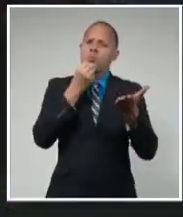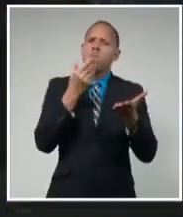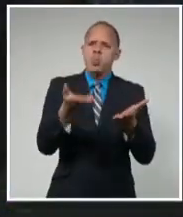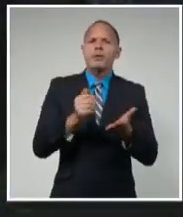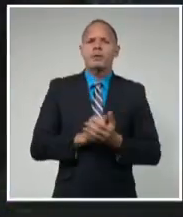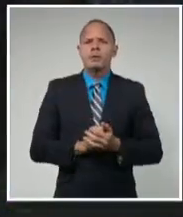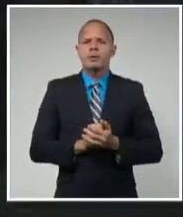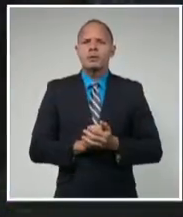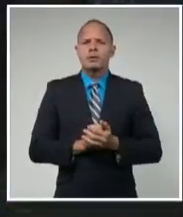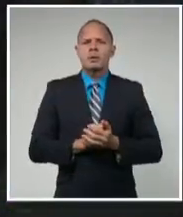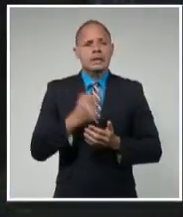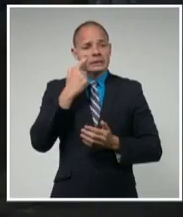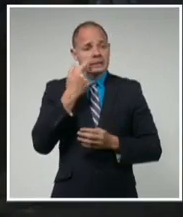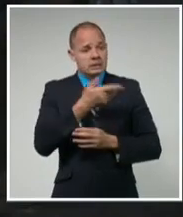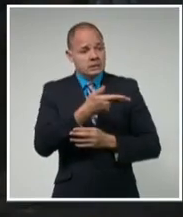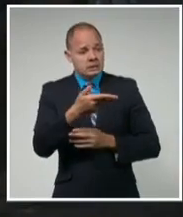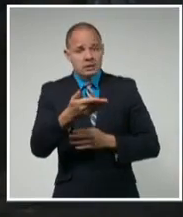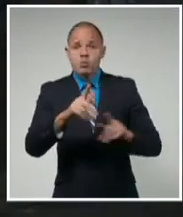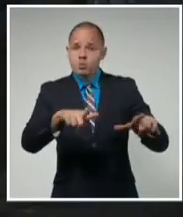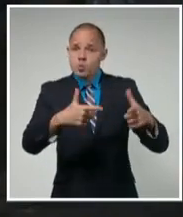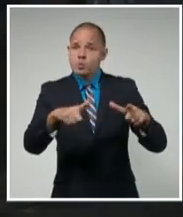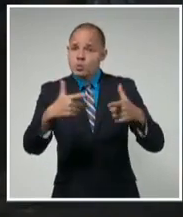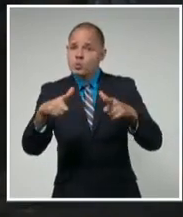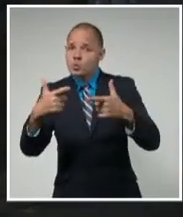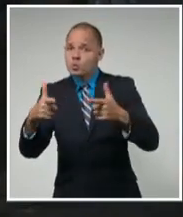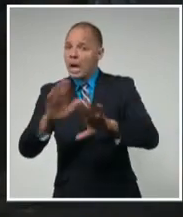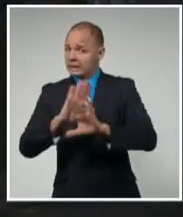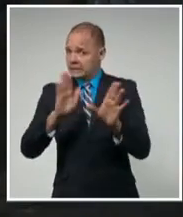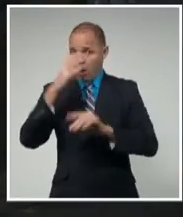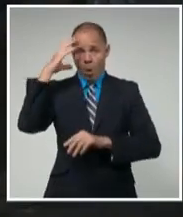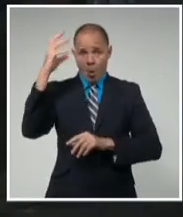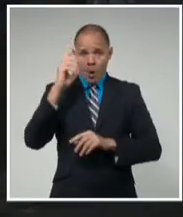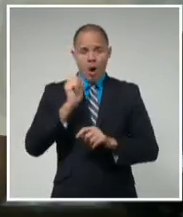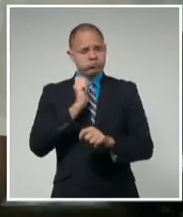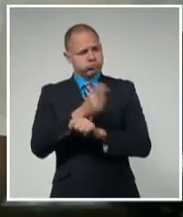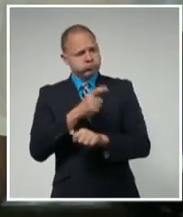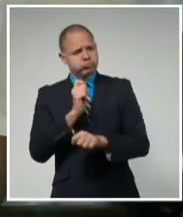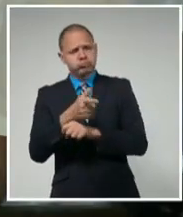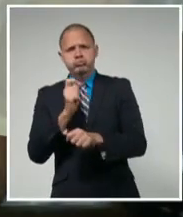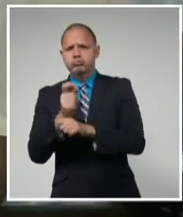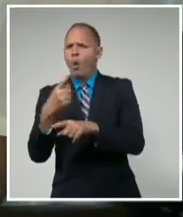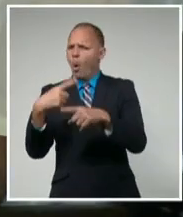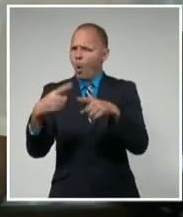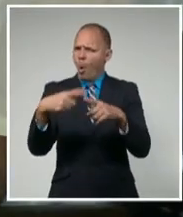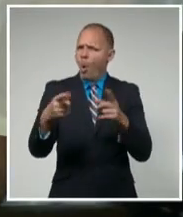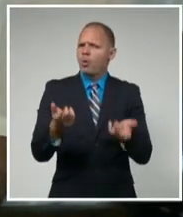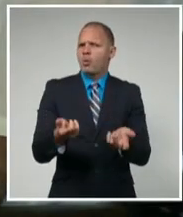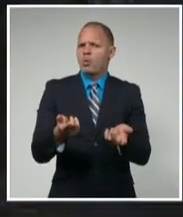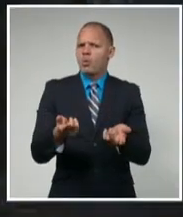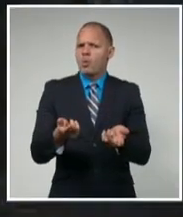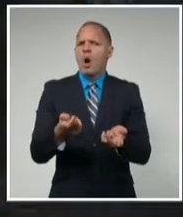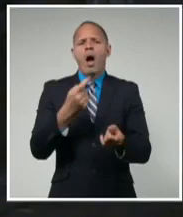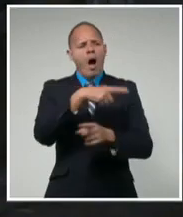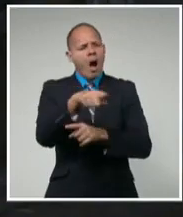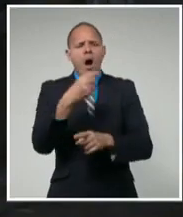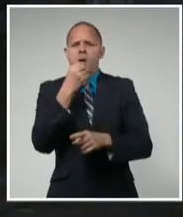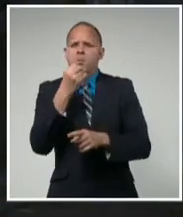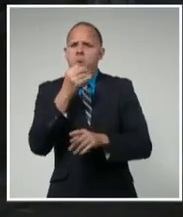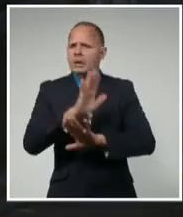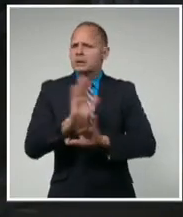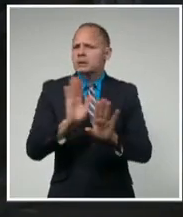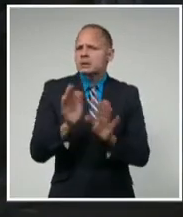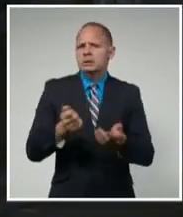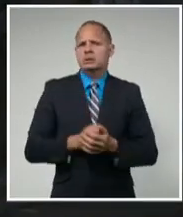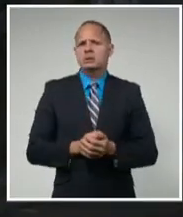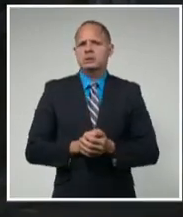viene concretando con todas las inversiones del Ramón de Antilla, ya con la terminación de un